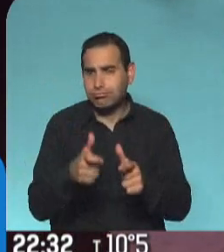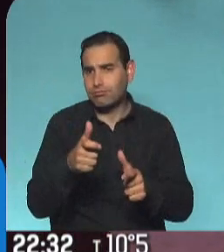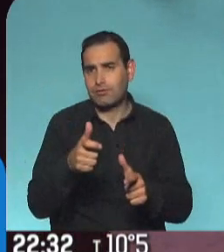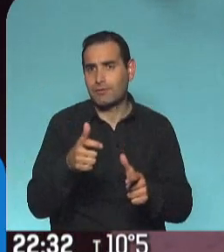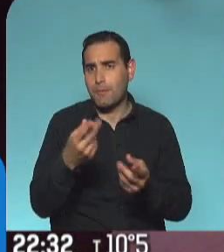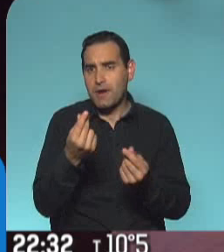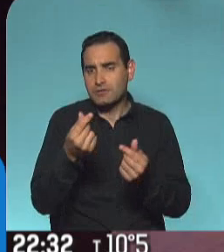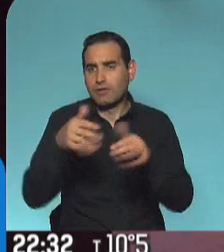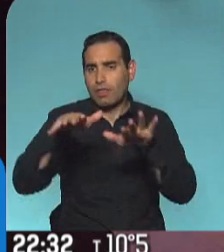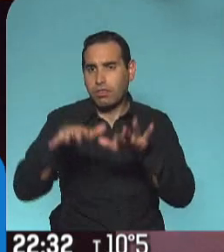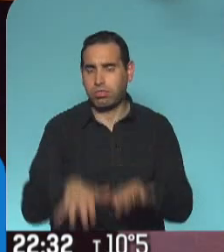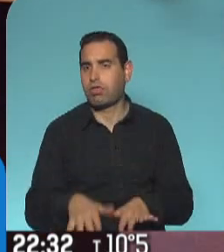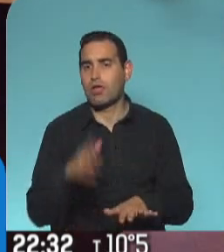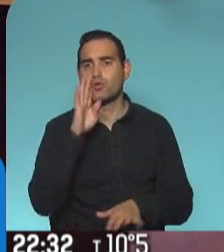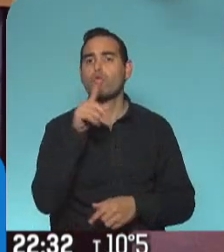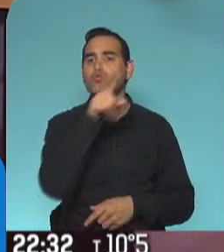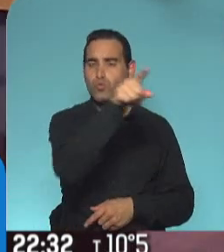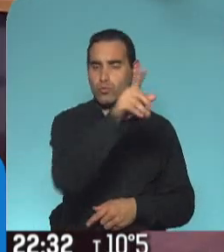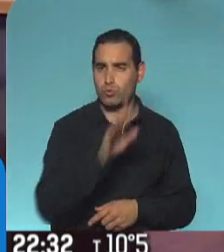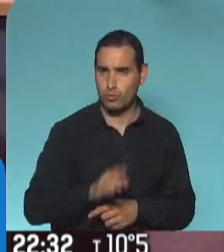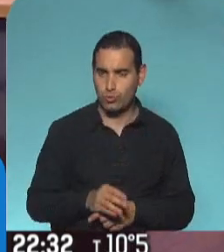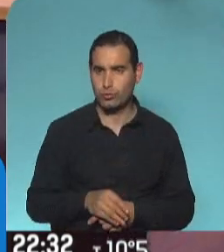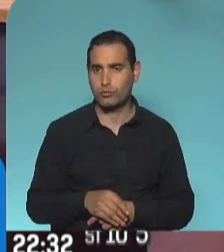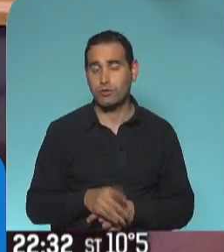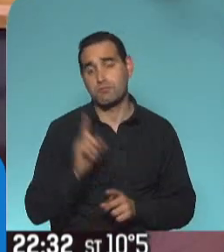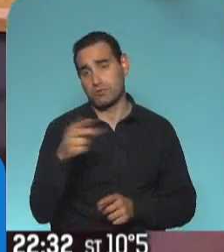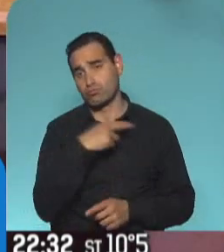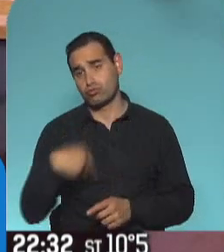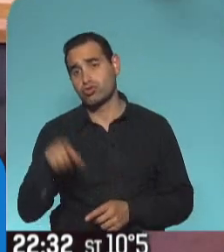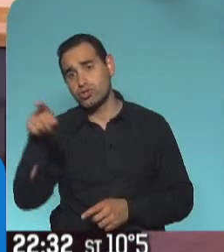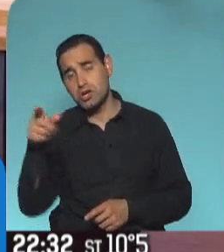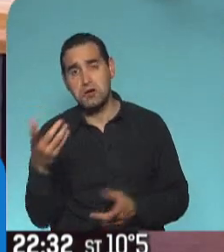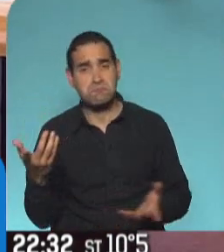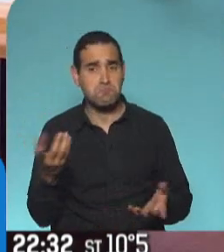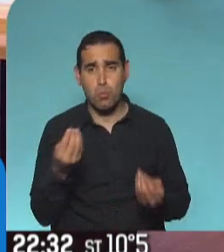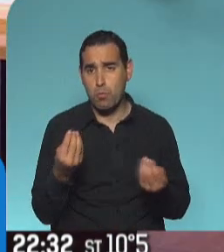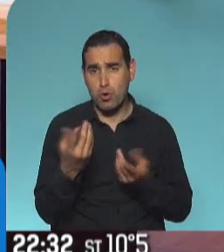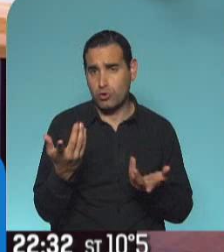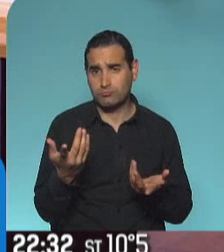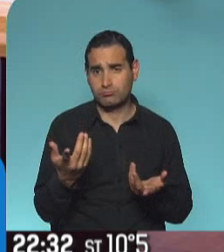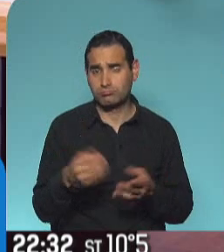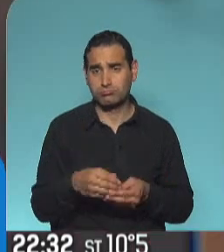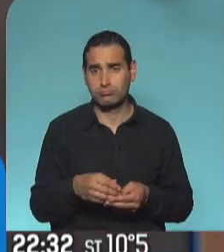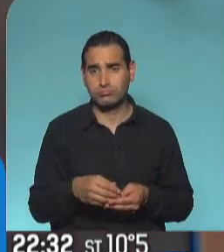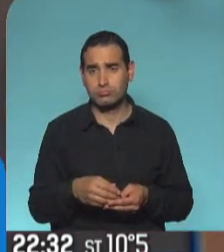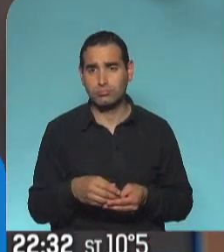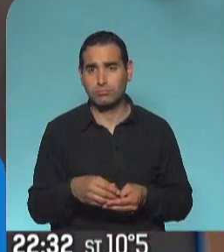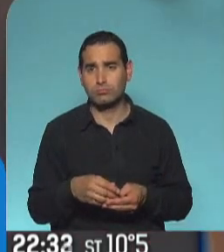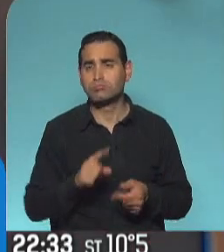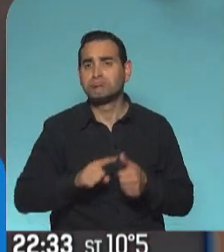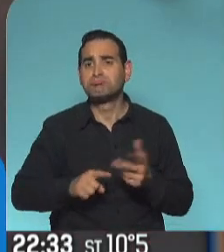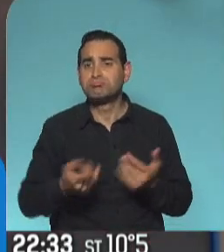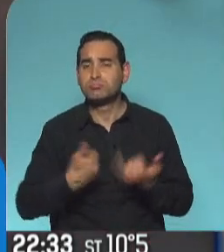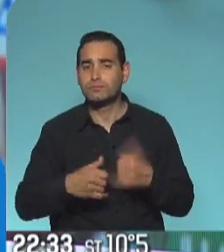ya al consumidor en los Estados Unidos y en China? ¿Qué otros datos